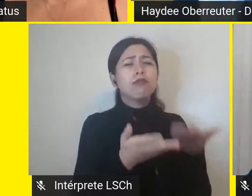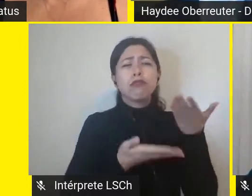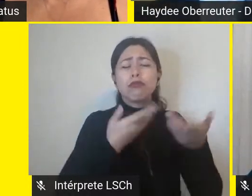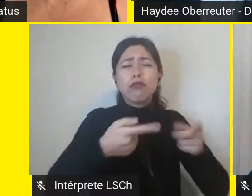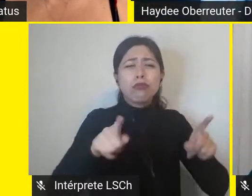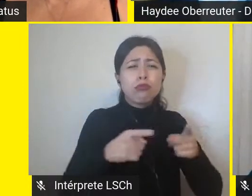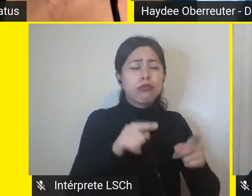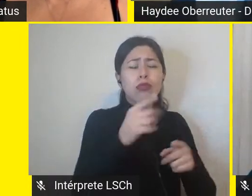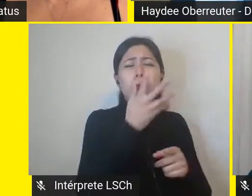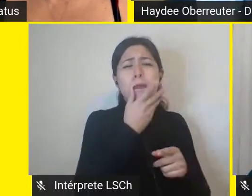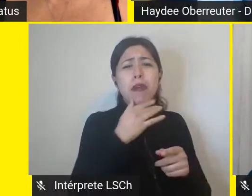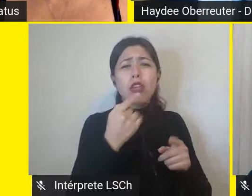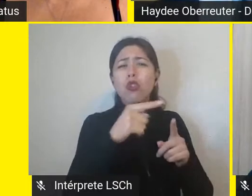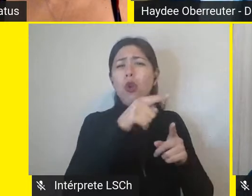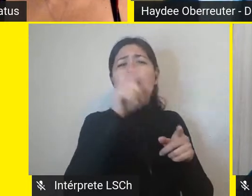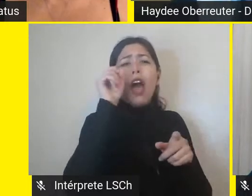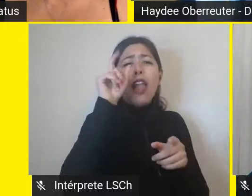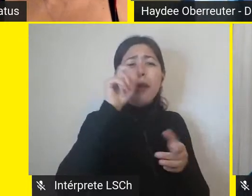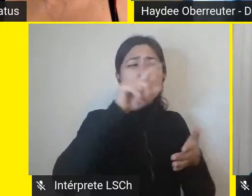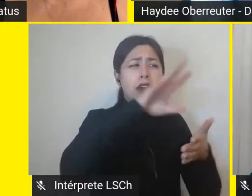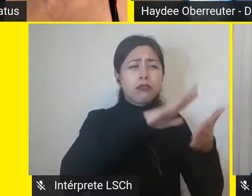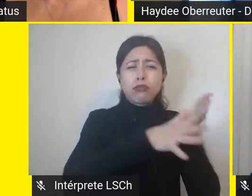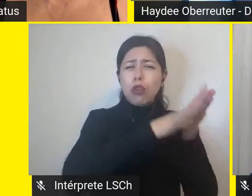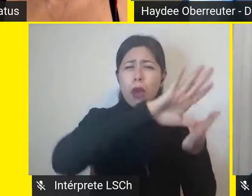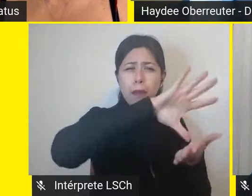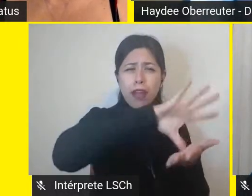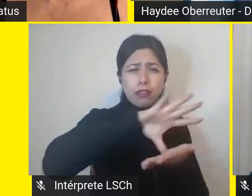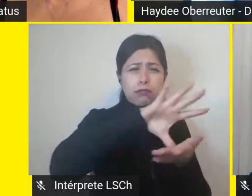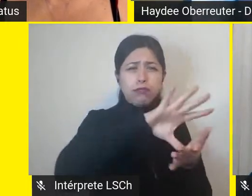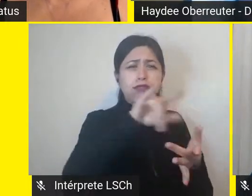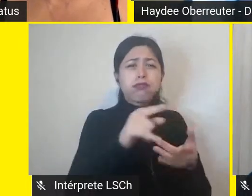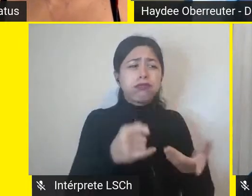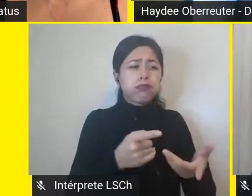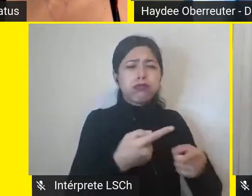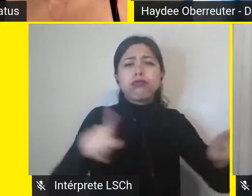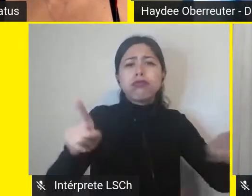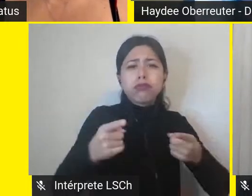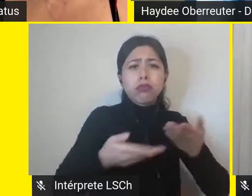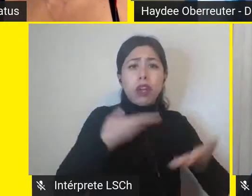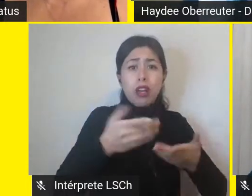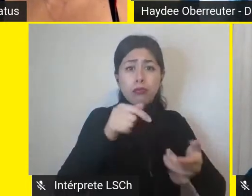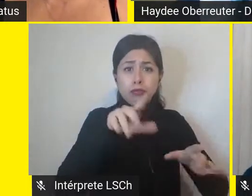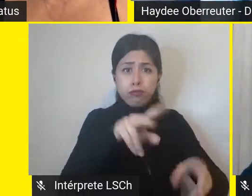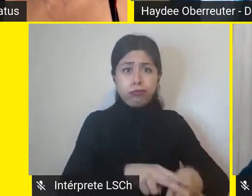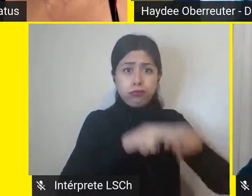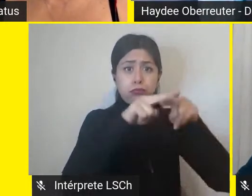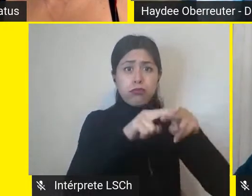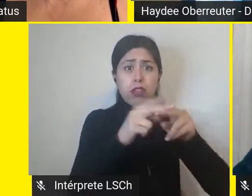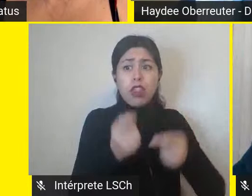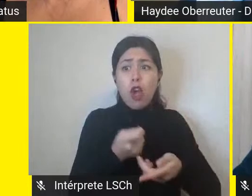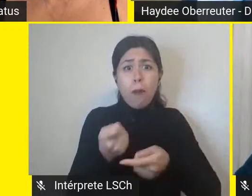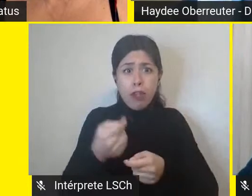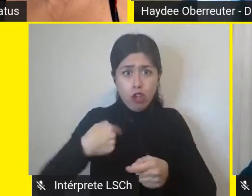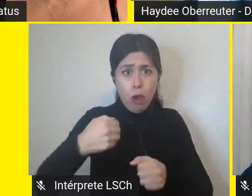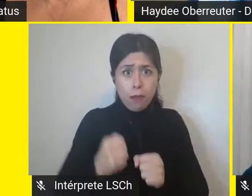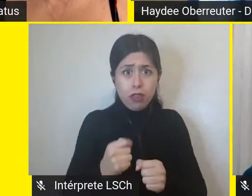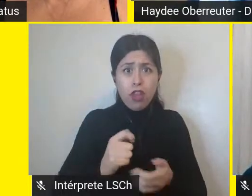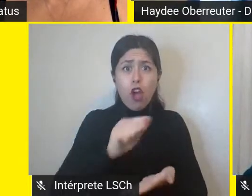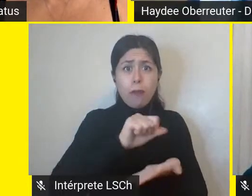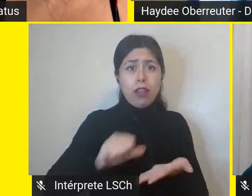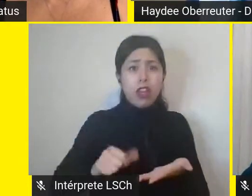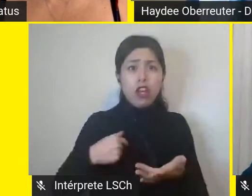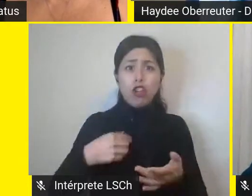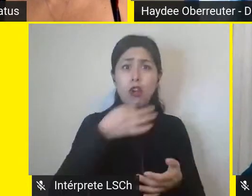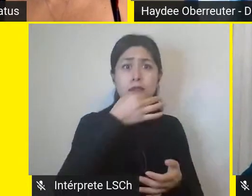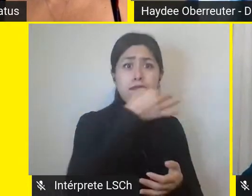maravillosos que se fueron por toda Alemania dando conciertos para reunir el dinero para operarme. ¿Tú crees que algún día yo les dije que me habían hecho?